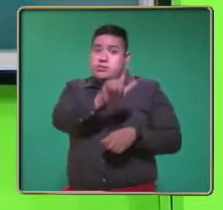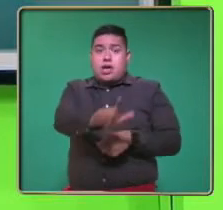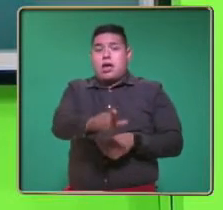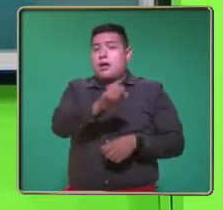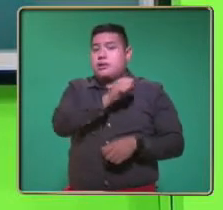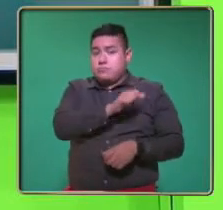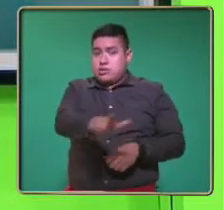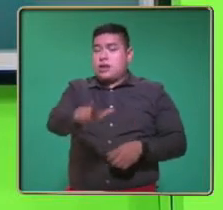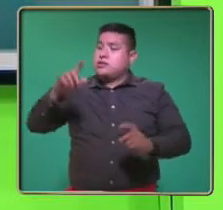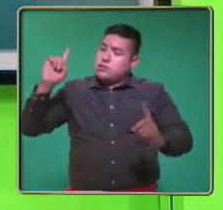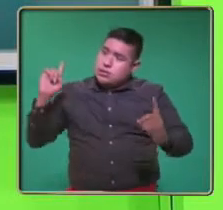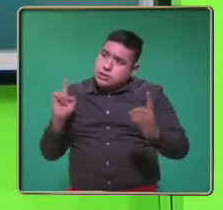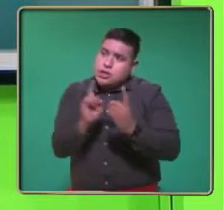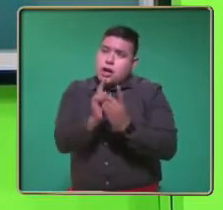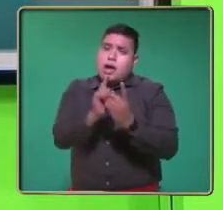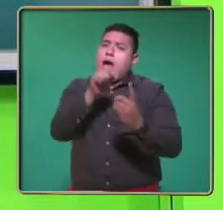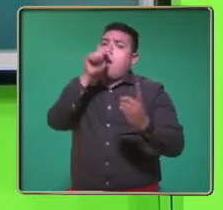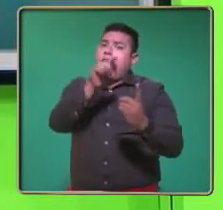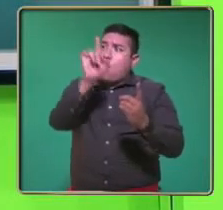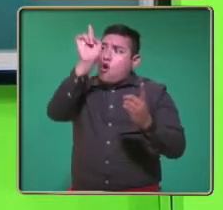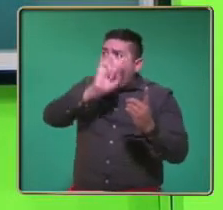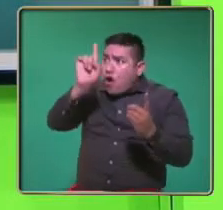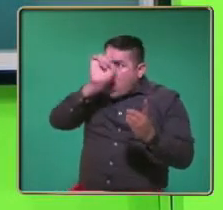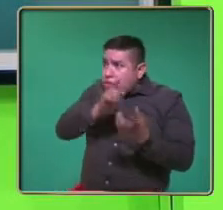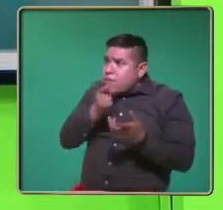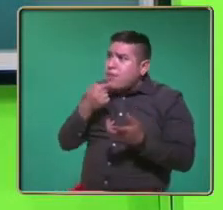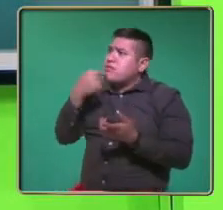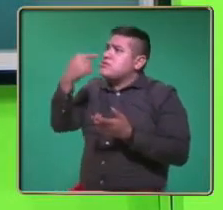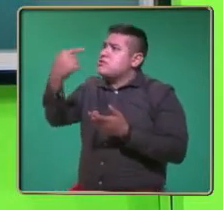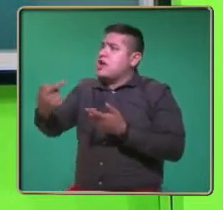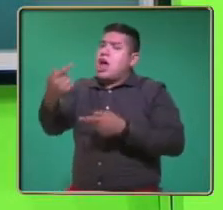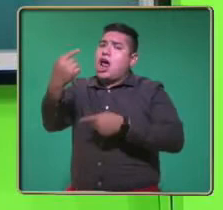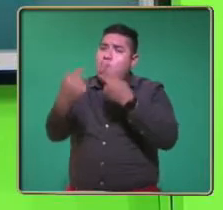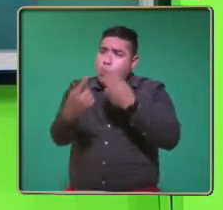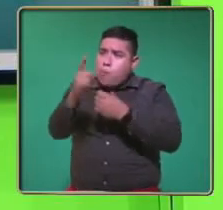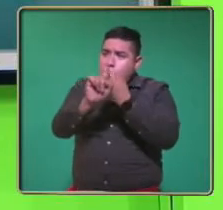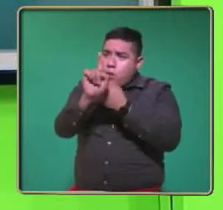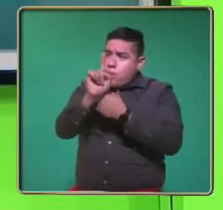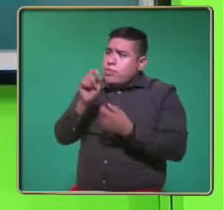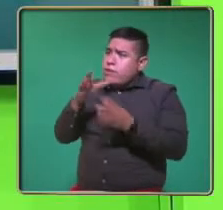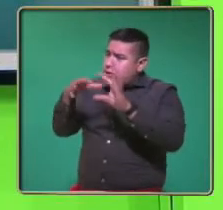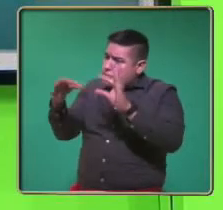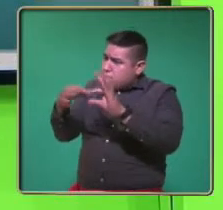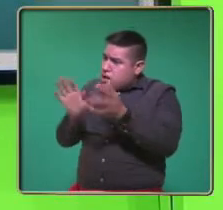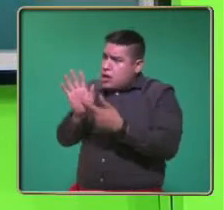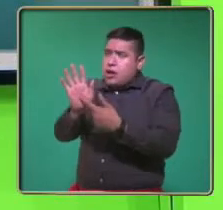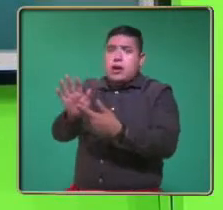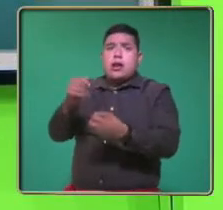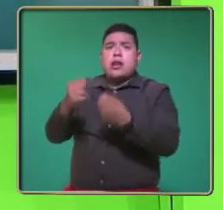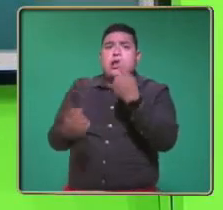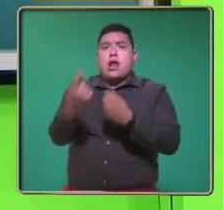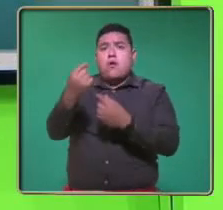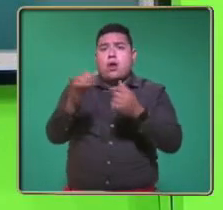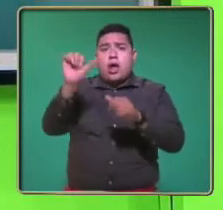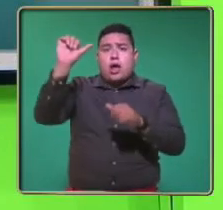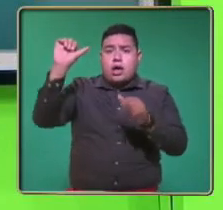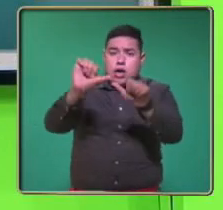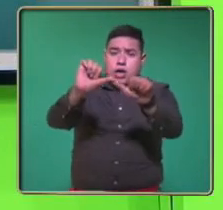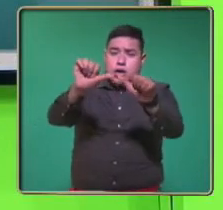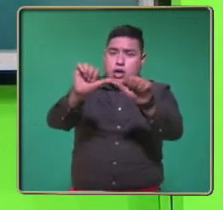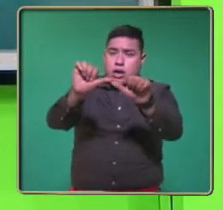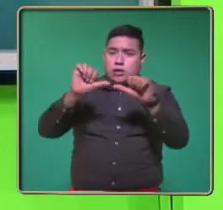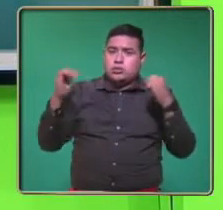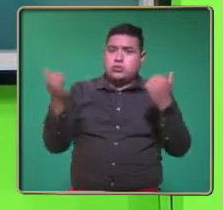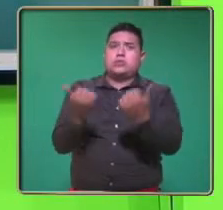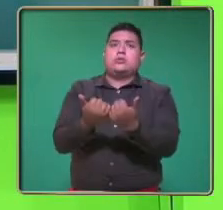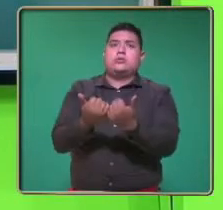te va a dar recomendaciones, te va a hablar un poquito acerca de la situación en la que se encuentra tu hijo y en qué otras asociaciones lo puedes